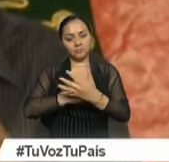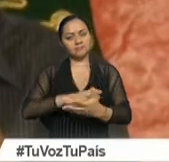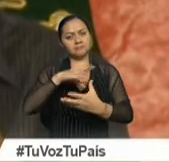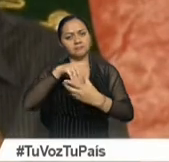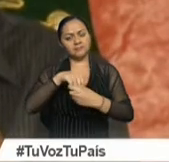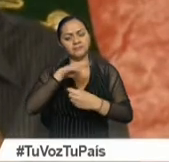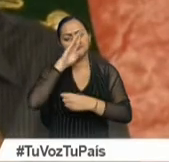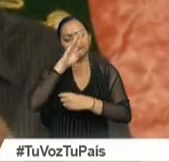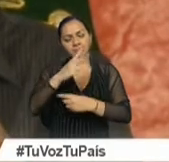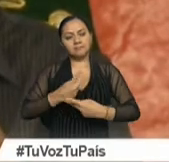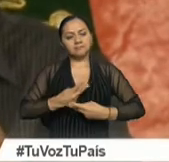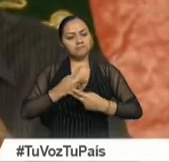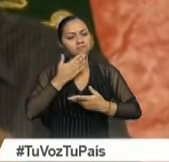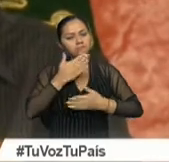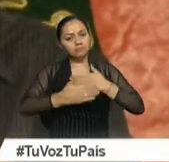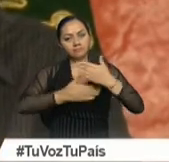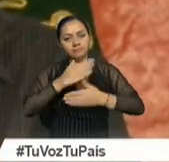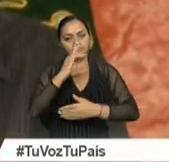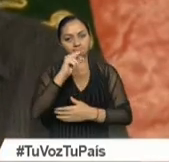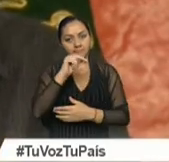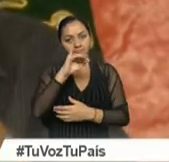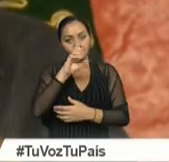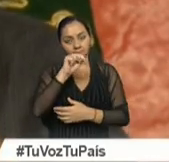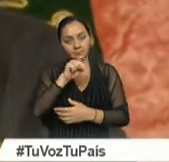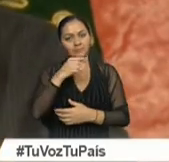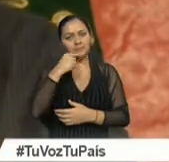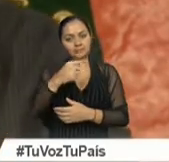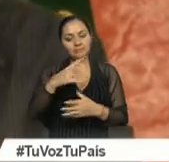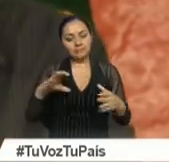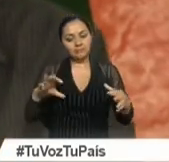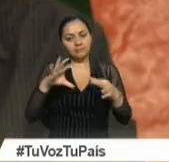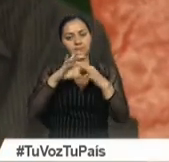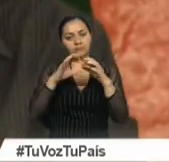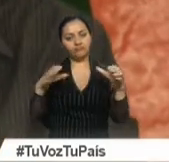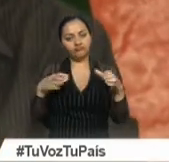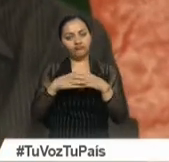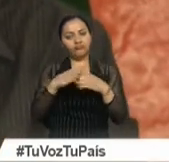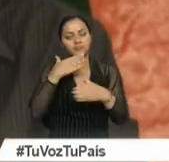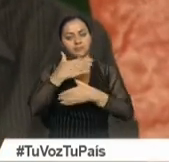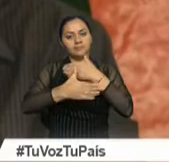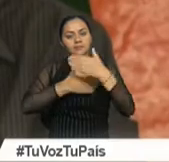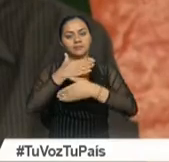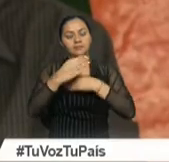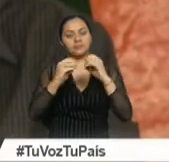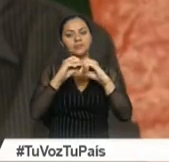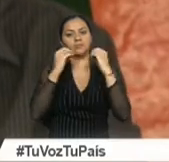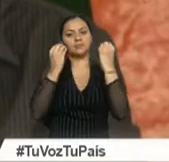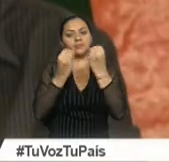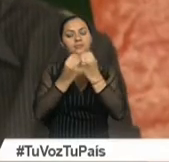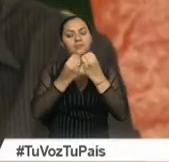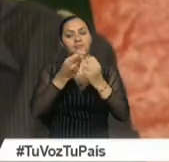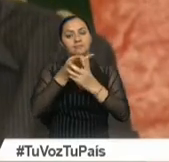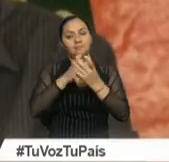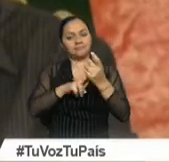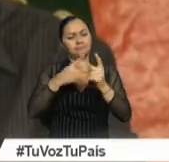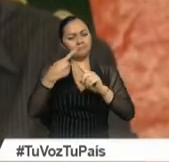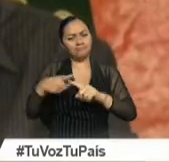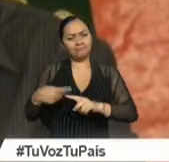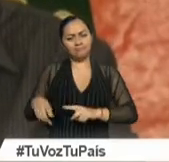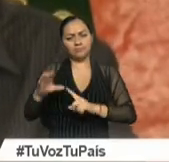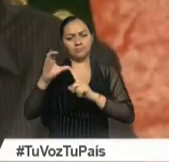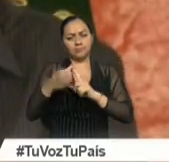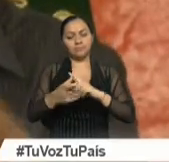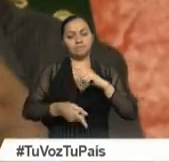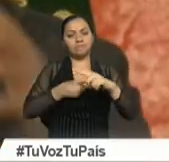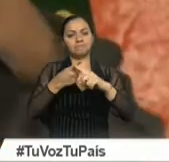vida, que tiene la FENOCIN, se ha consolidado como la organización intercultural del Ecuador